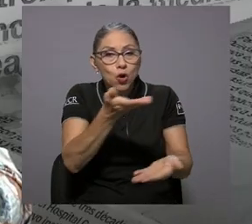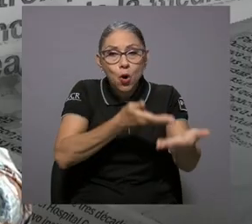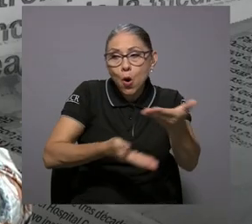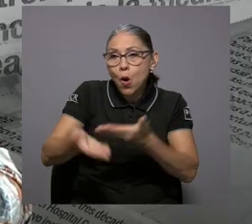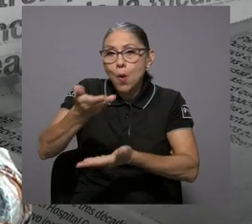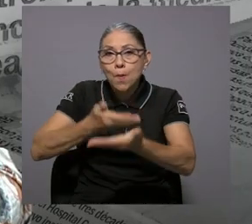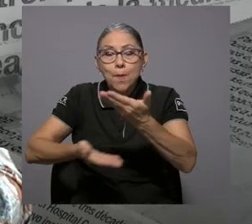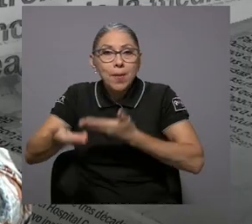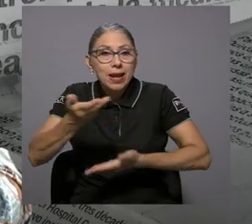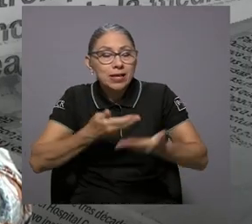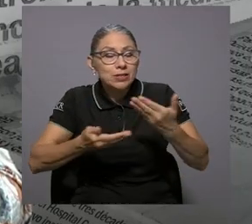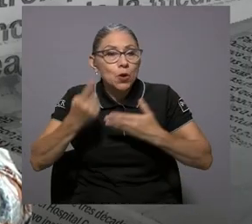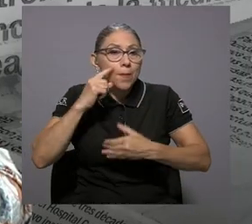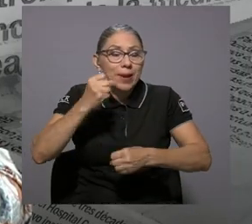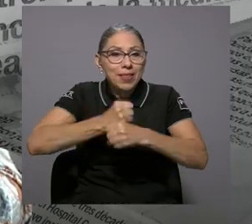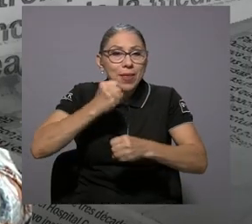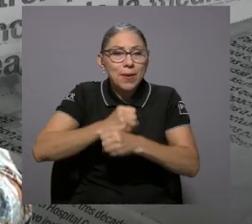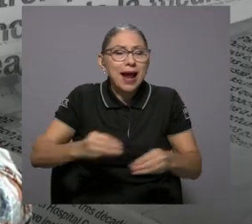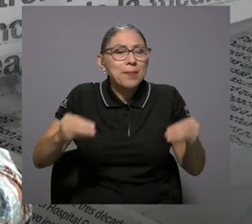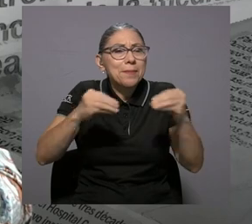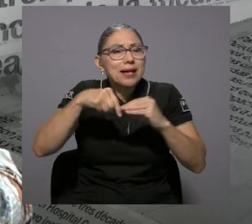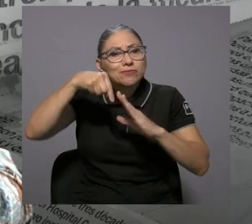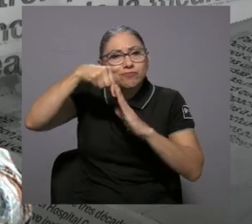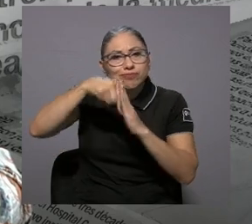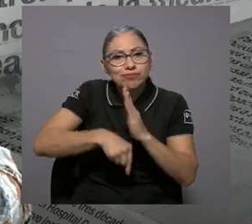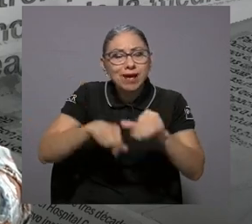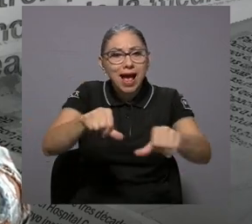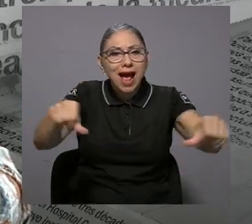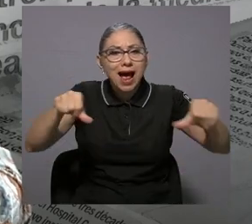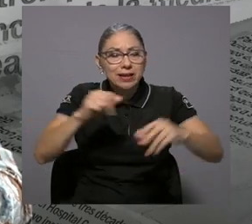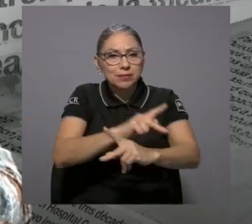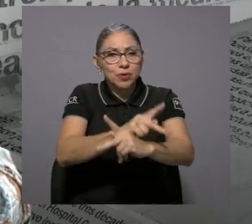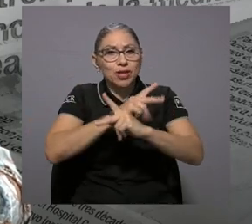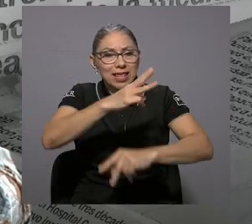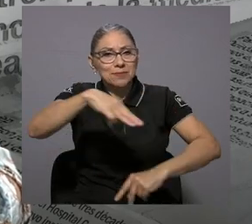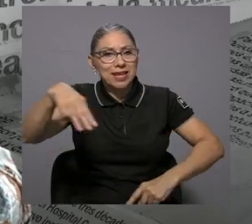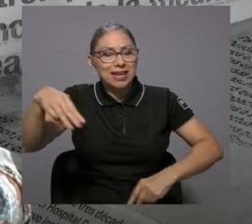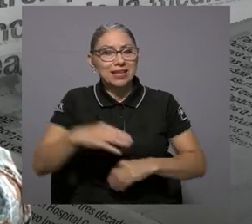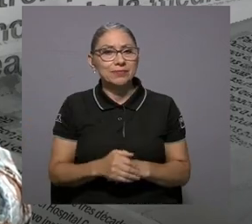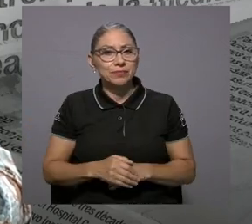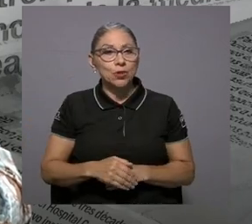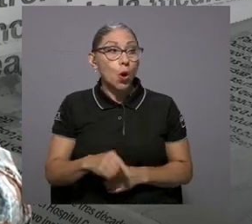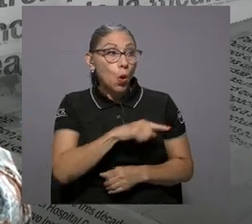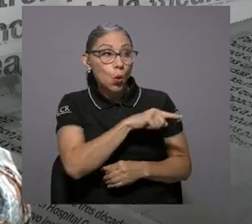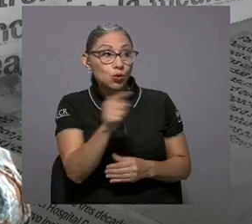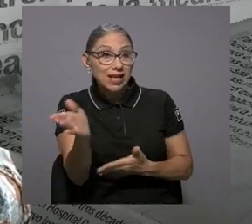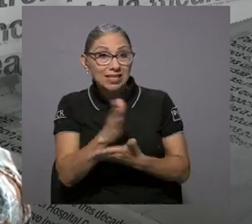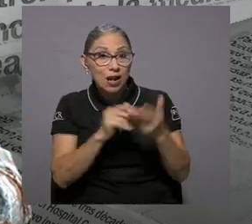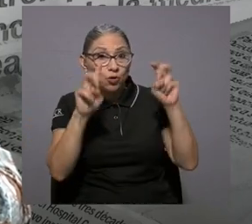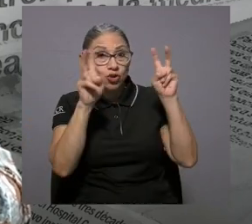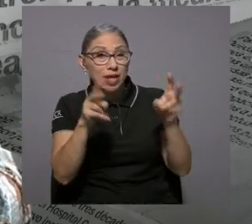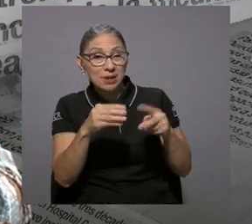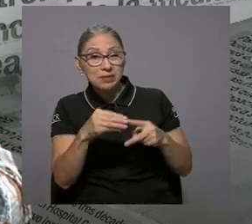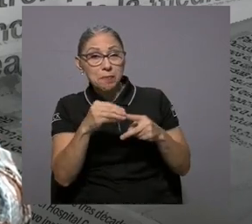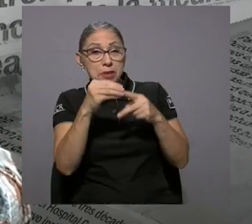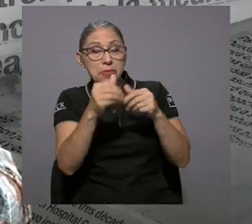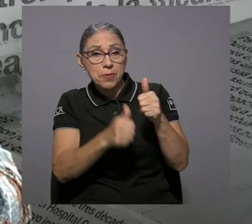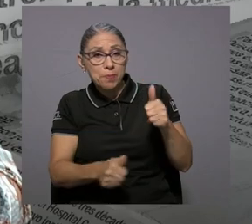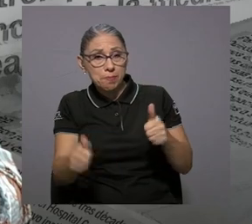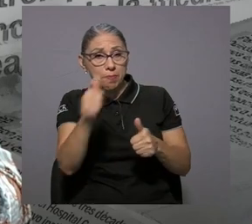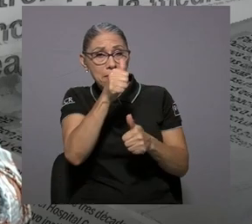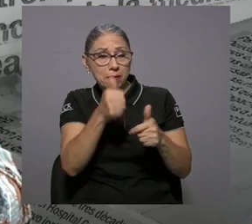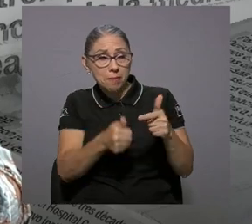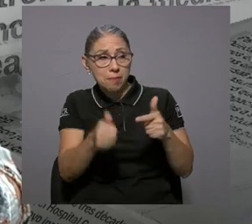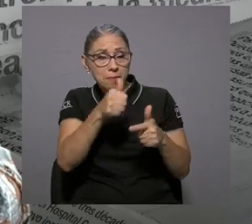a nivel de las áreas protegidas marinas. Ustedes tienen algo priorizado, o sea, en